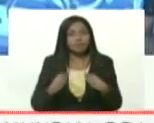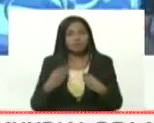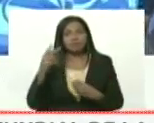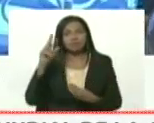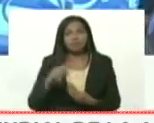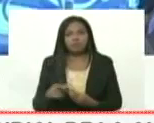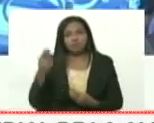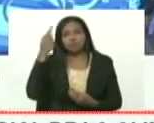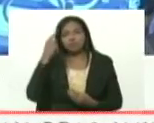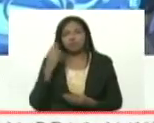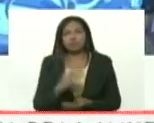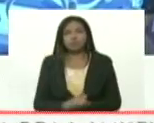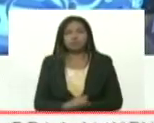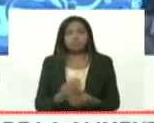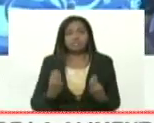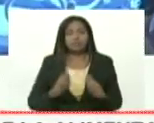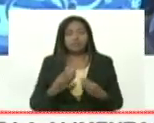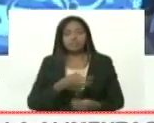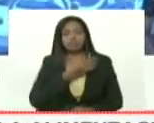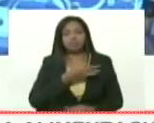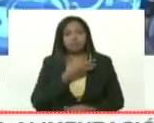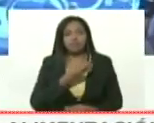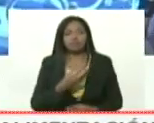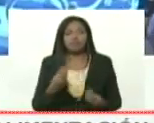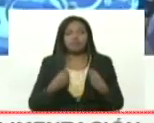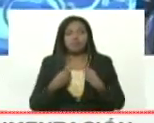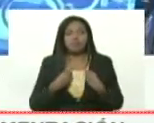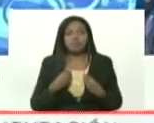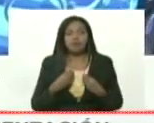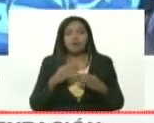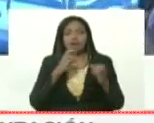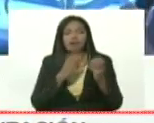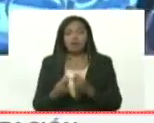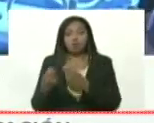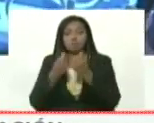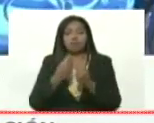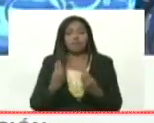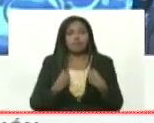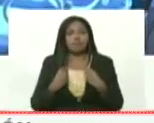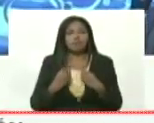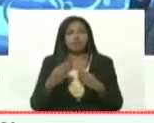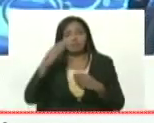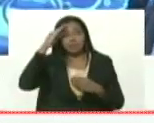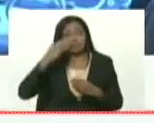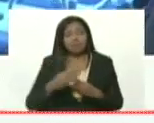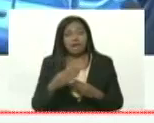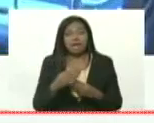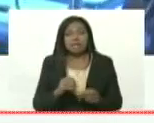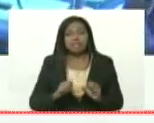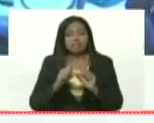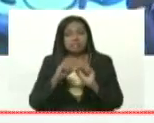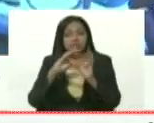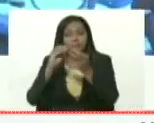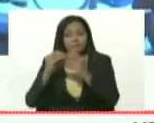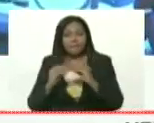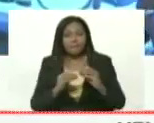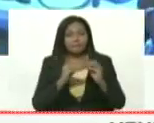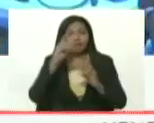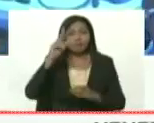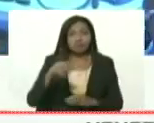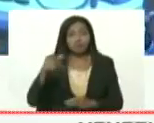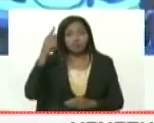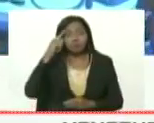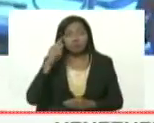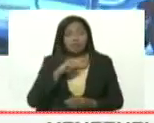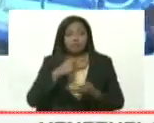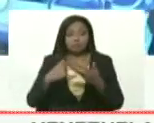diaria, de la vida social, de la vida económica, de la vida militar, el mantenimiento diario, para que los